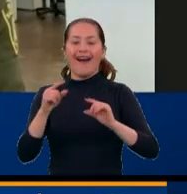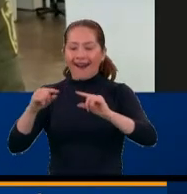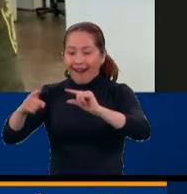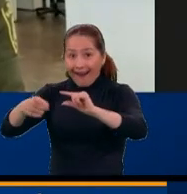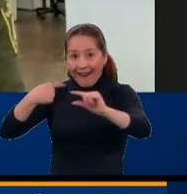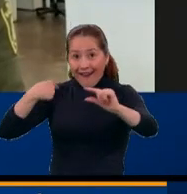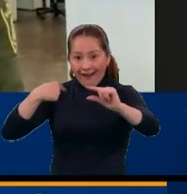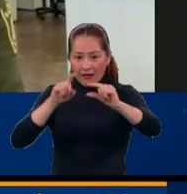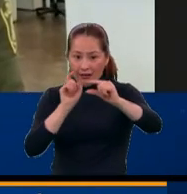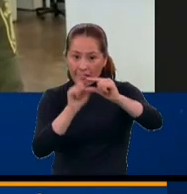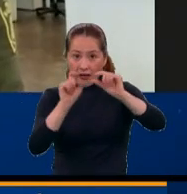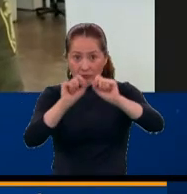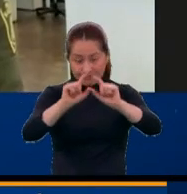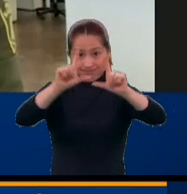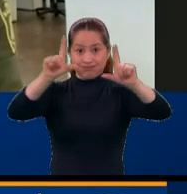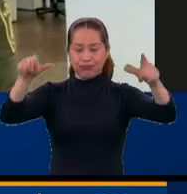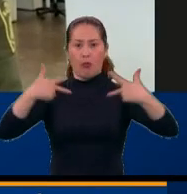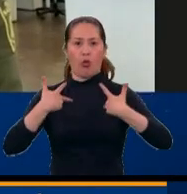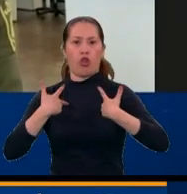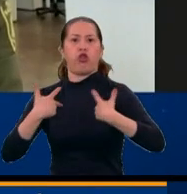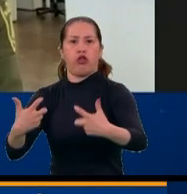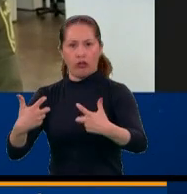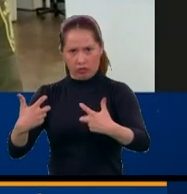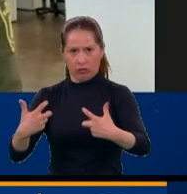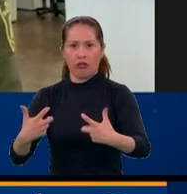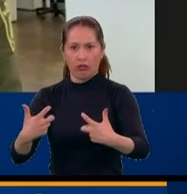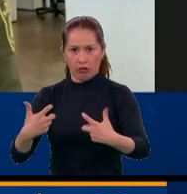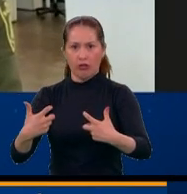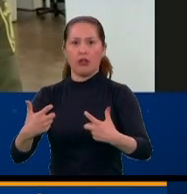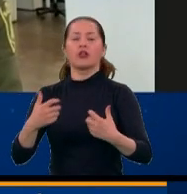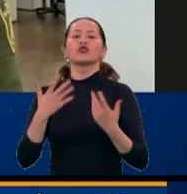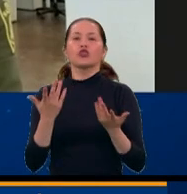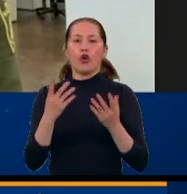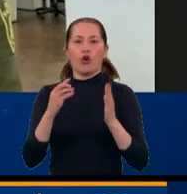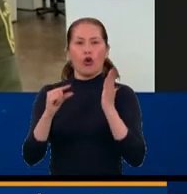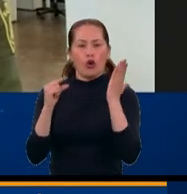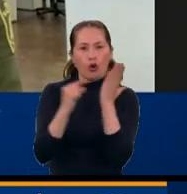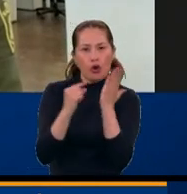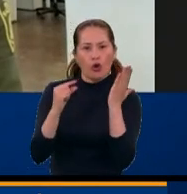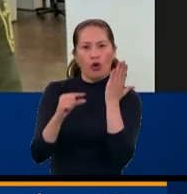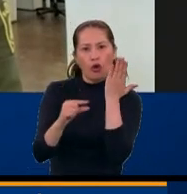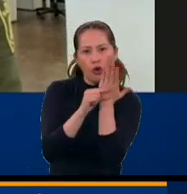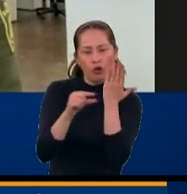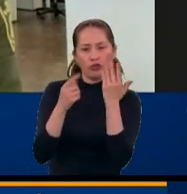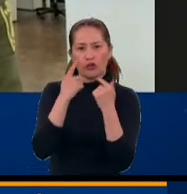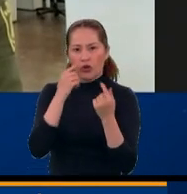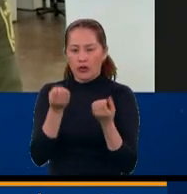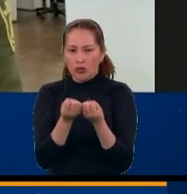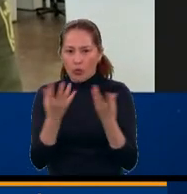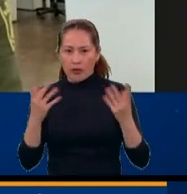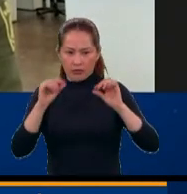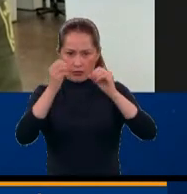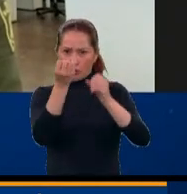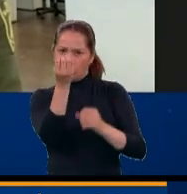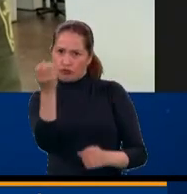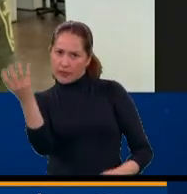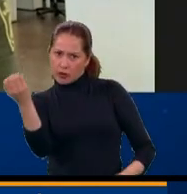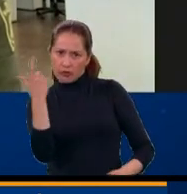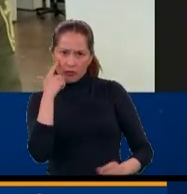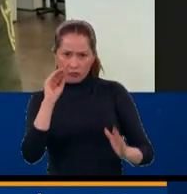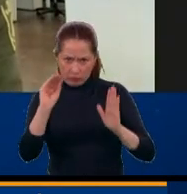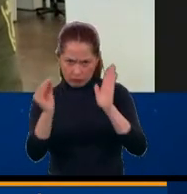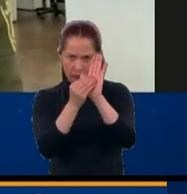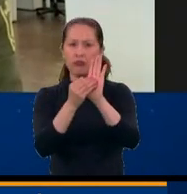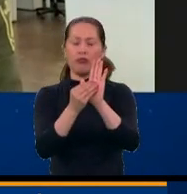lo, digamos, que lo que busca es poder robar los tokens de sesión del navegador de la víctima, y con esta